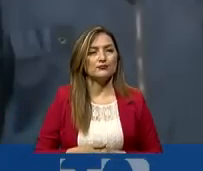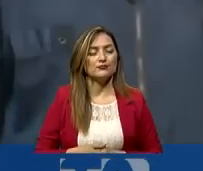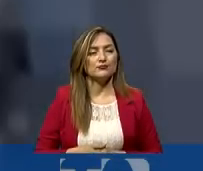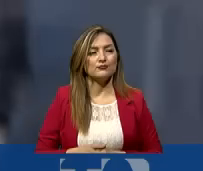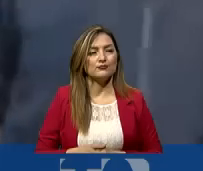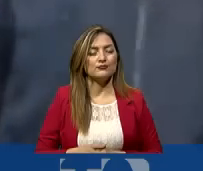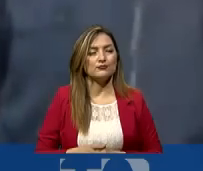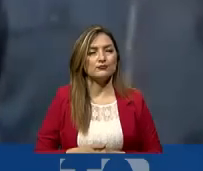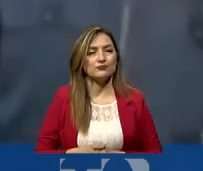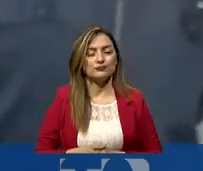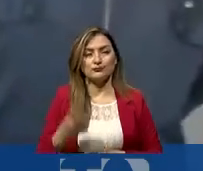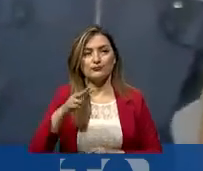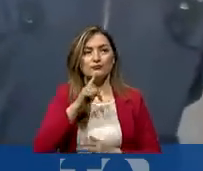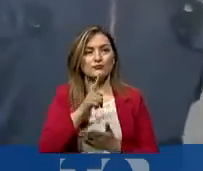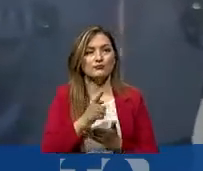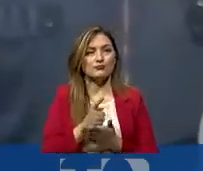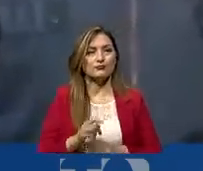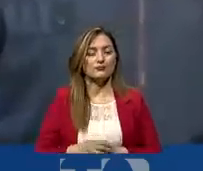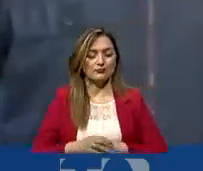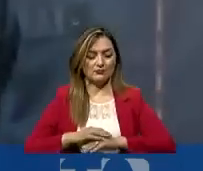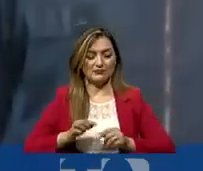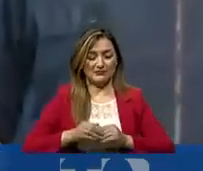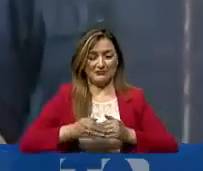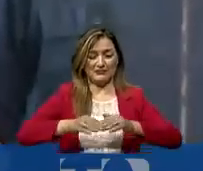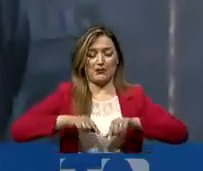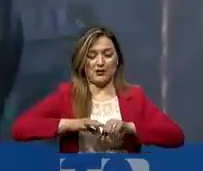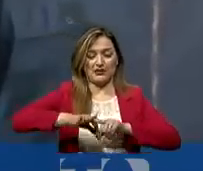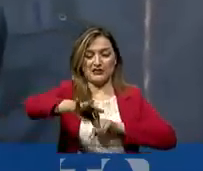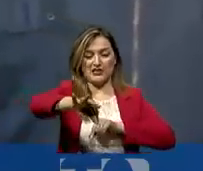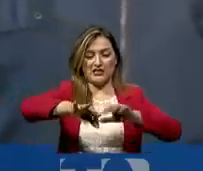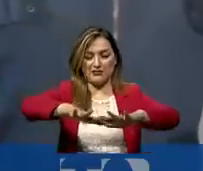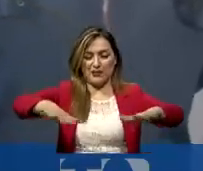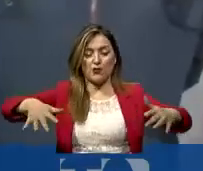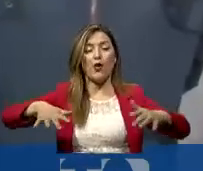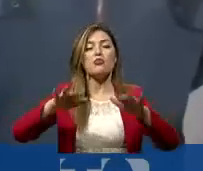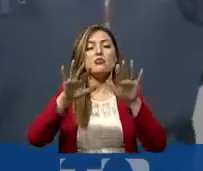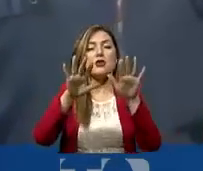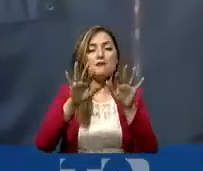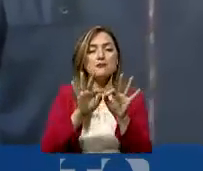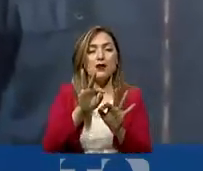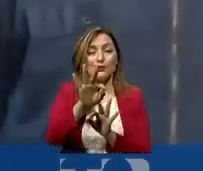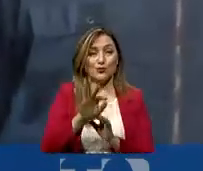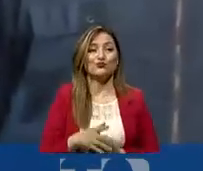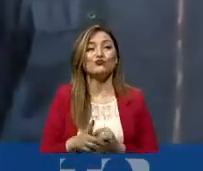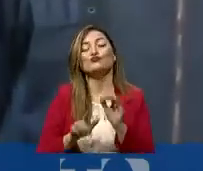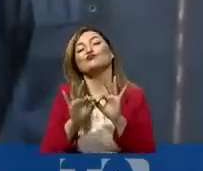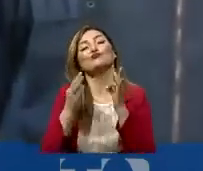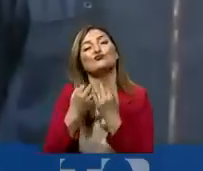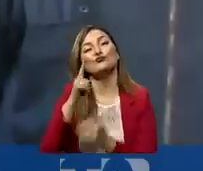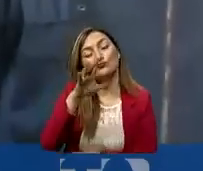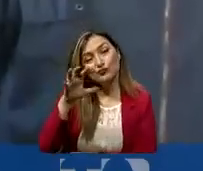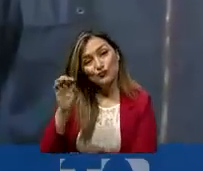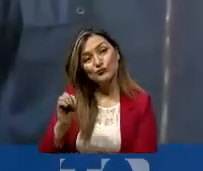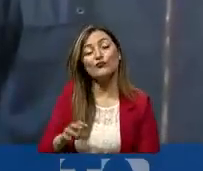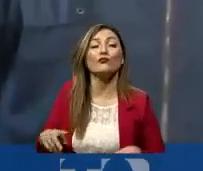Así es, estamos observando cómo se ha comido ya más de 10 metros. Los moradores nos cuentan que son cerca de 150 familias las